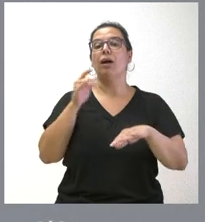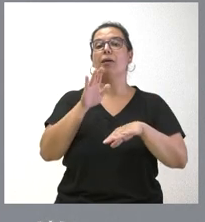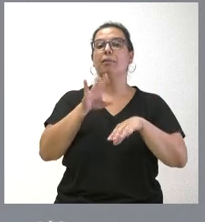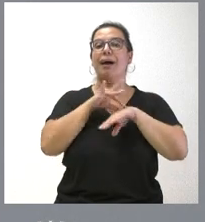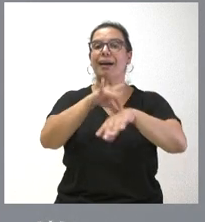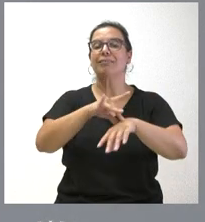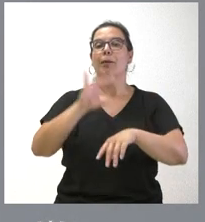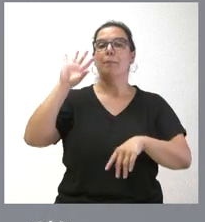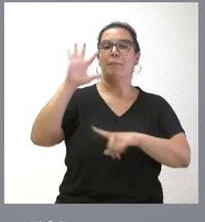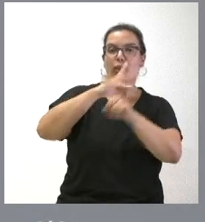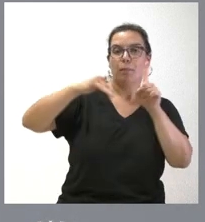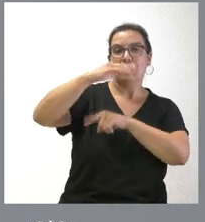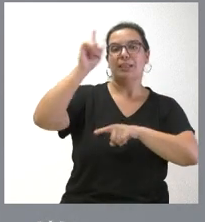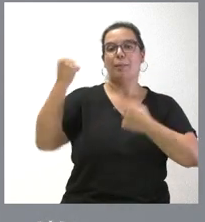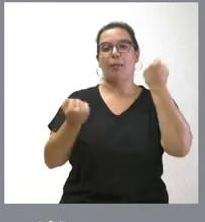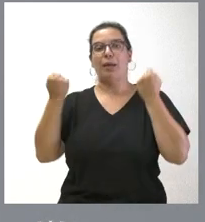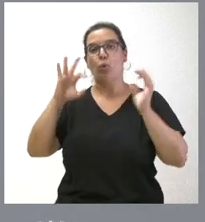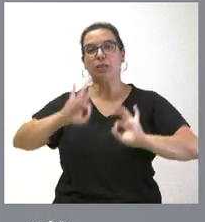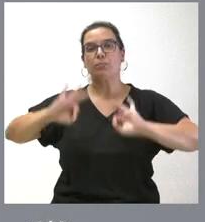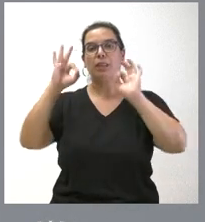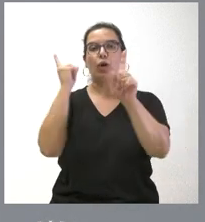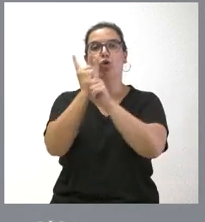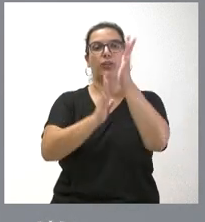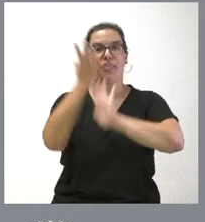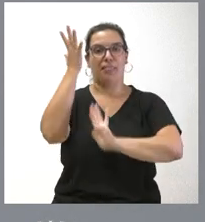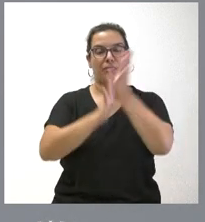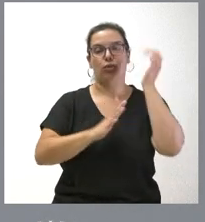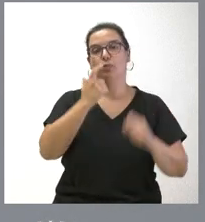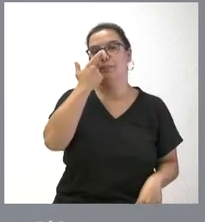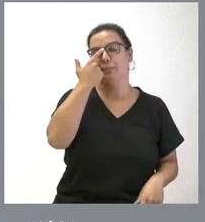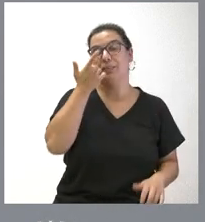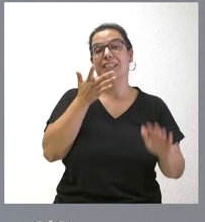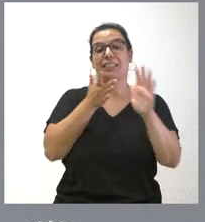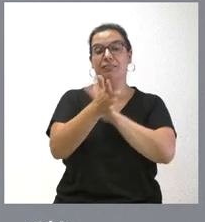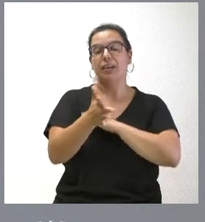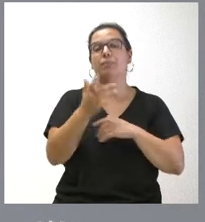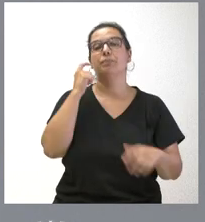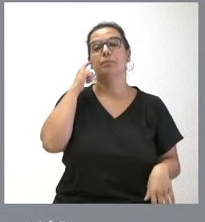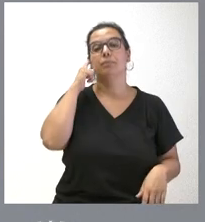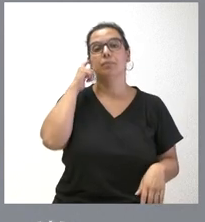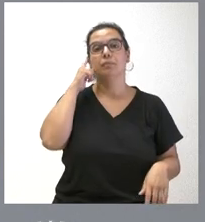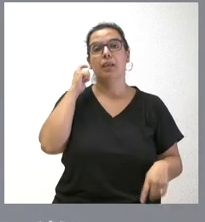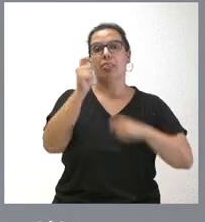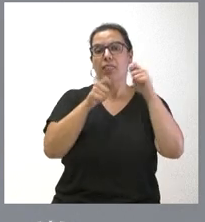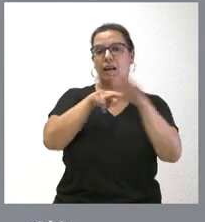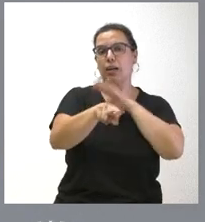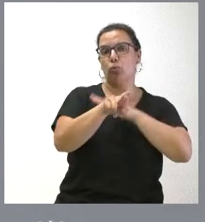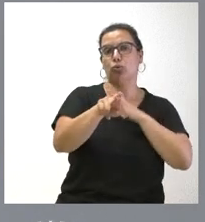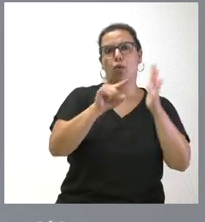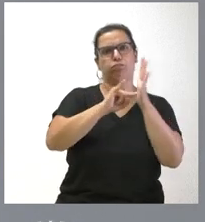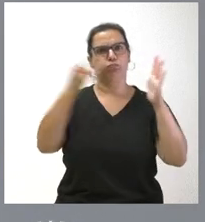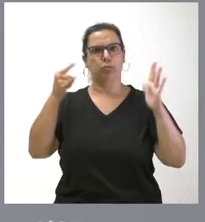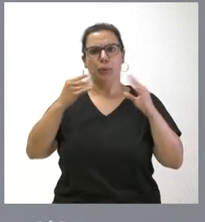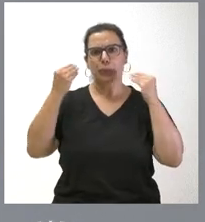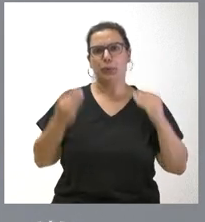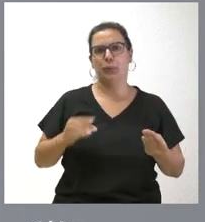medioambientales y vehículos especiales contra incendios se trata transformar y equipar con tecnología tic sistemas